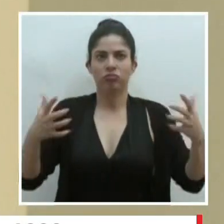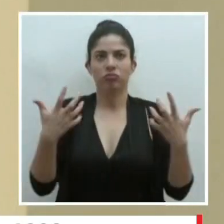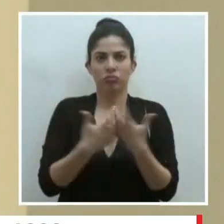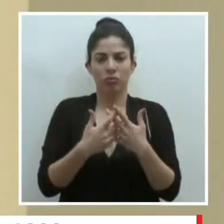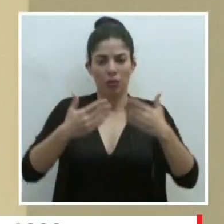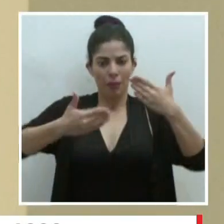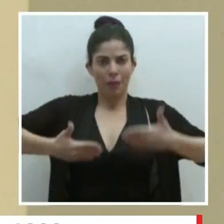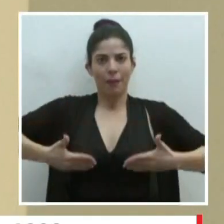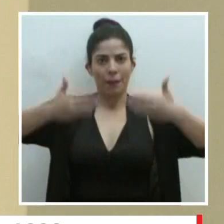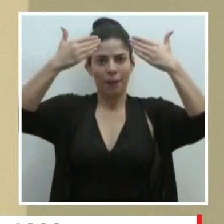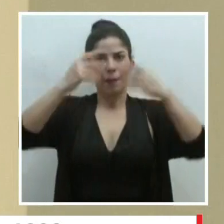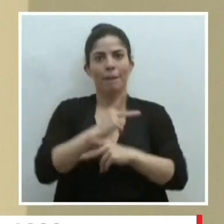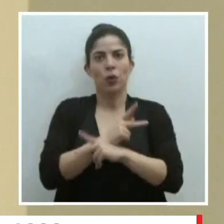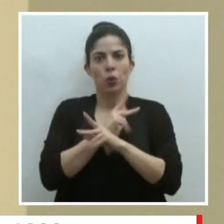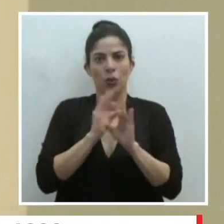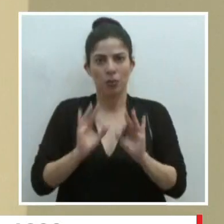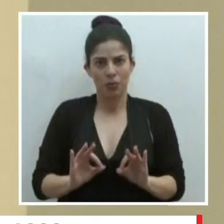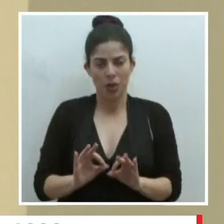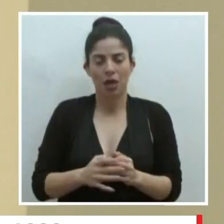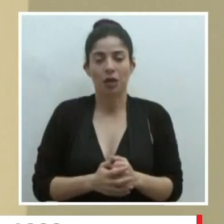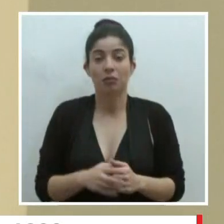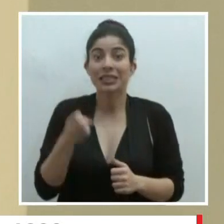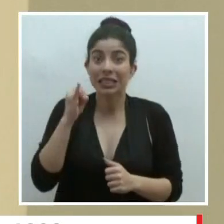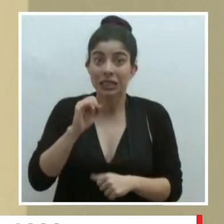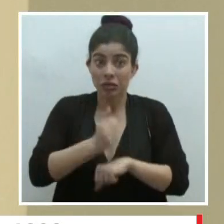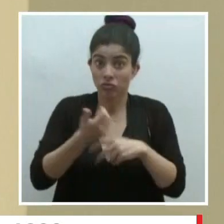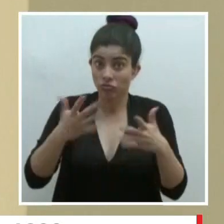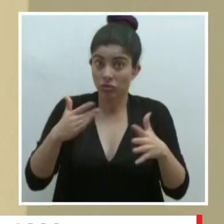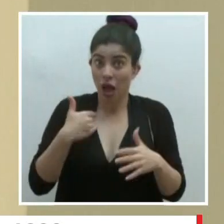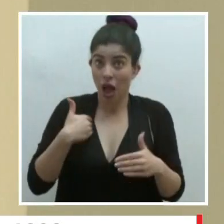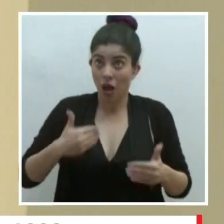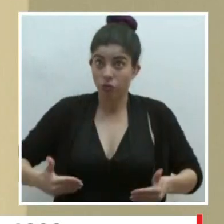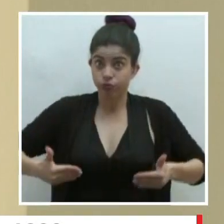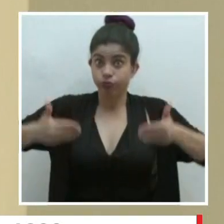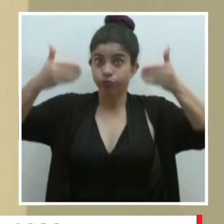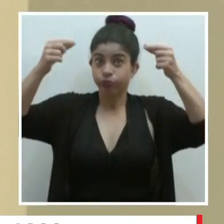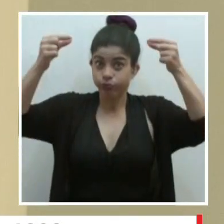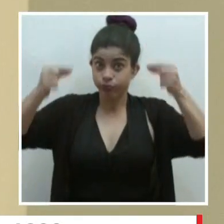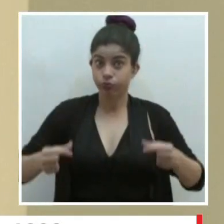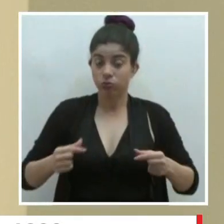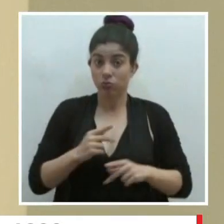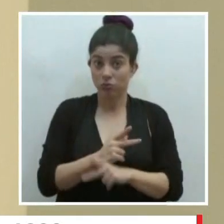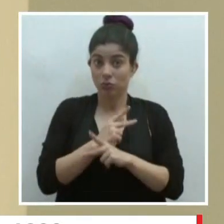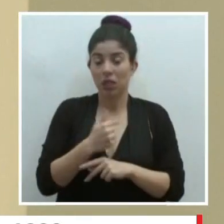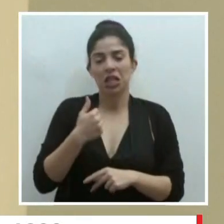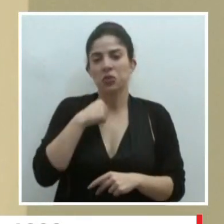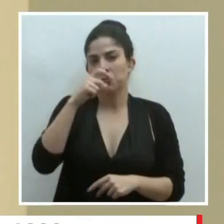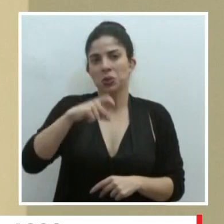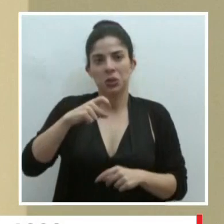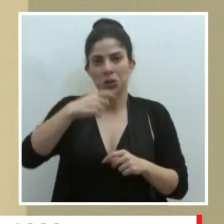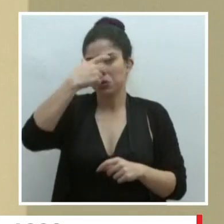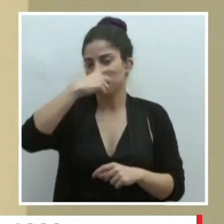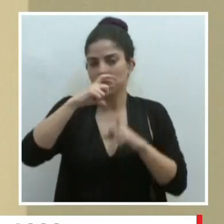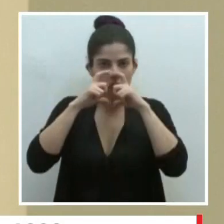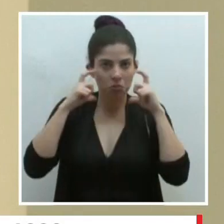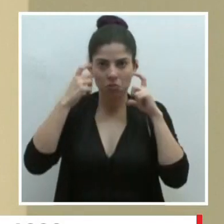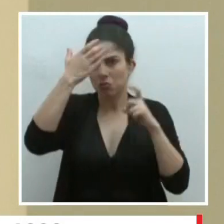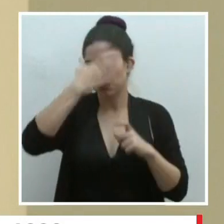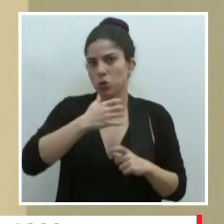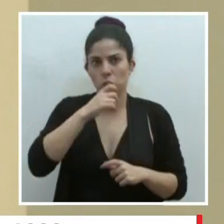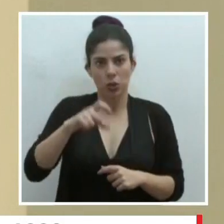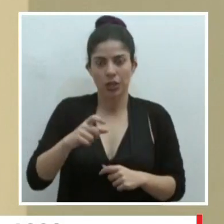es la protección. Y en esos casos, sí, no hace falta usar la mascarilla o la careta. Es obligatoria